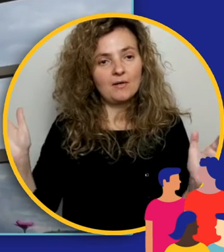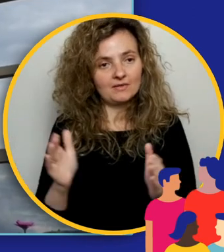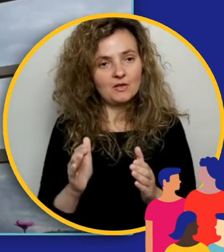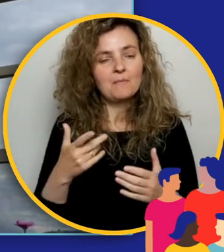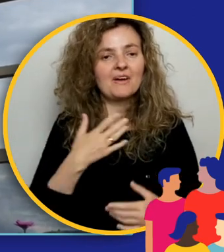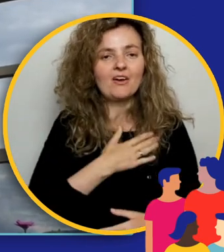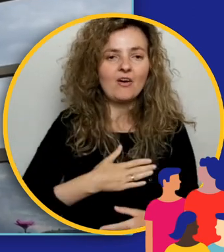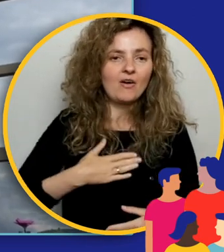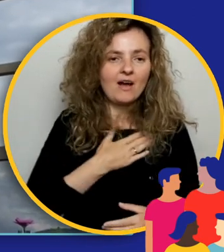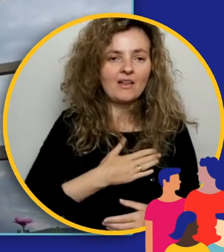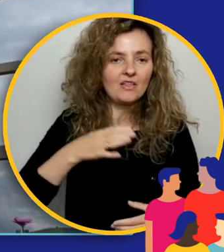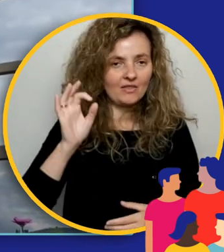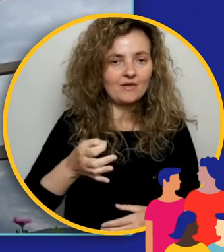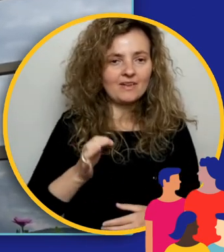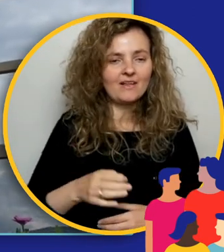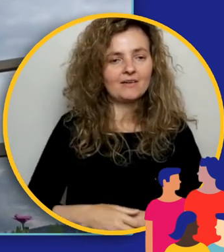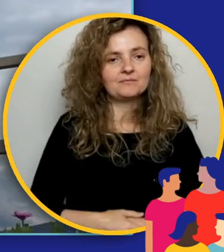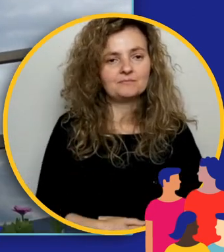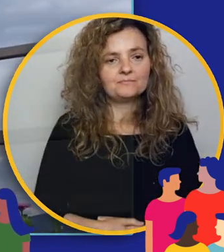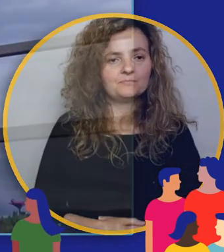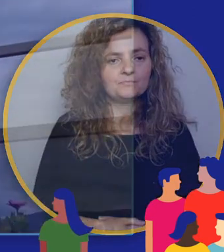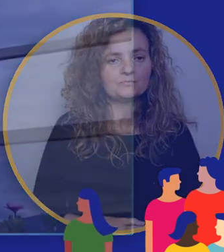minoritarios es verdaderamente agradecidos